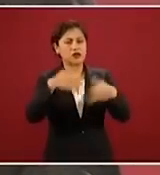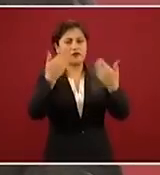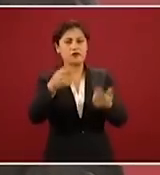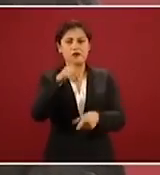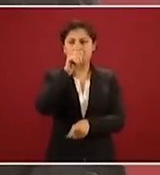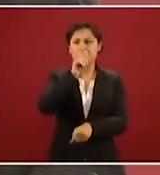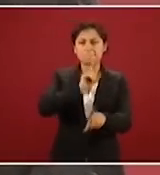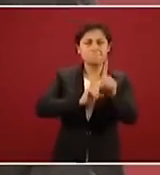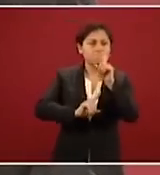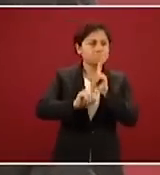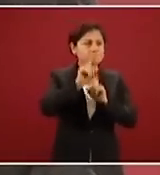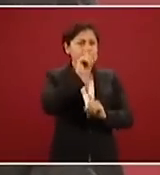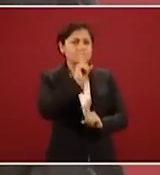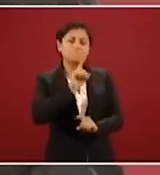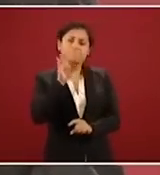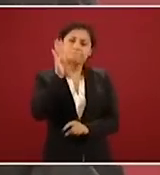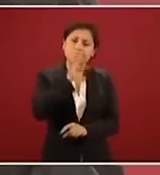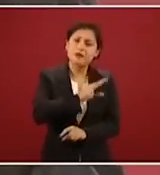Sí,